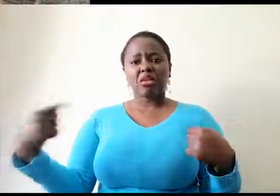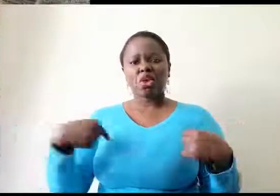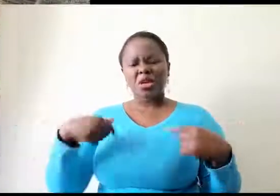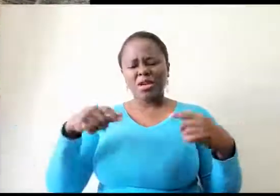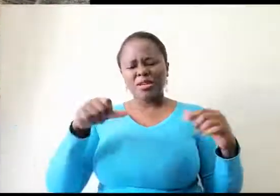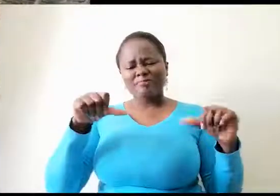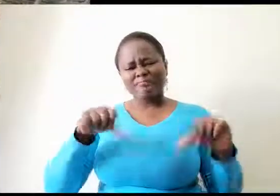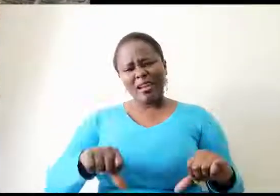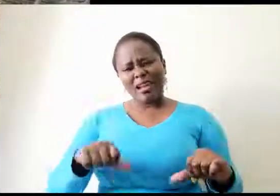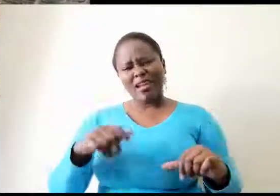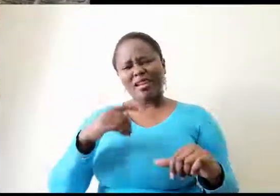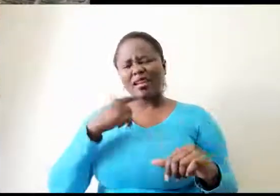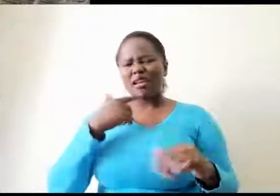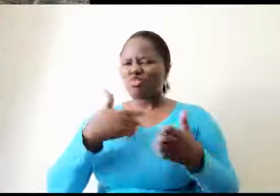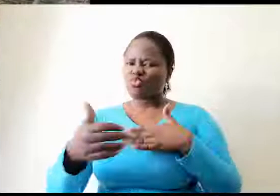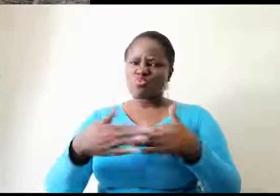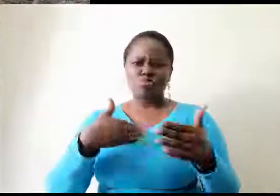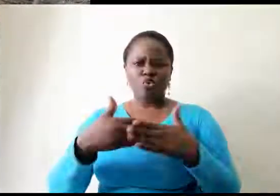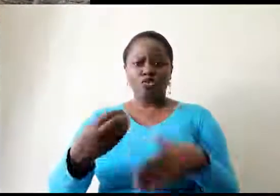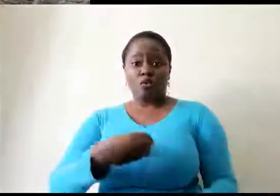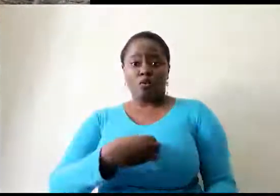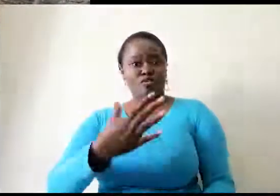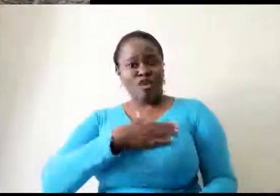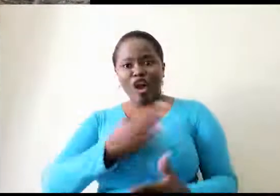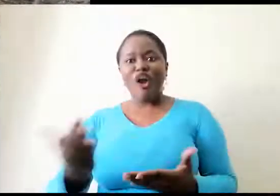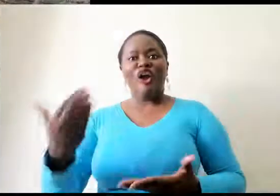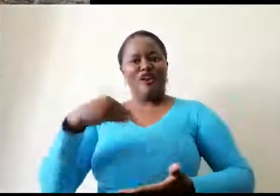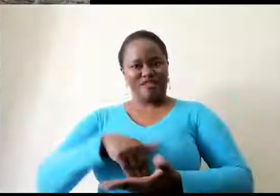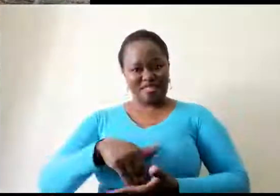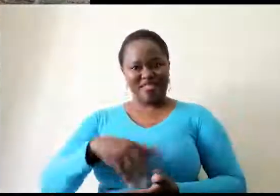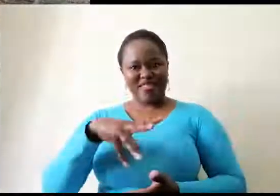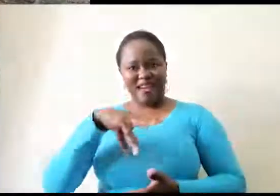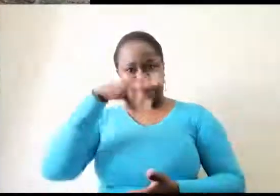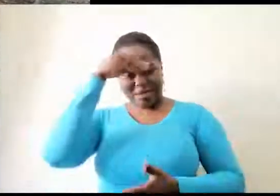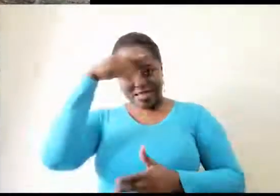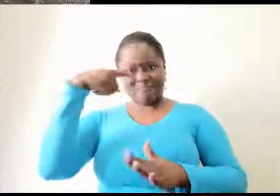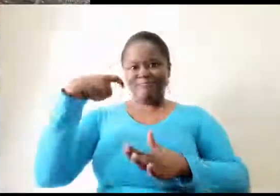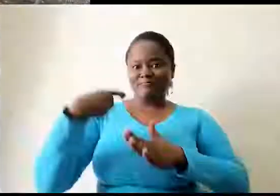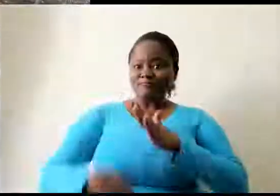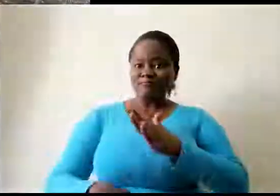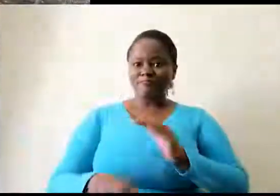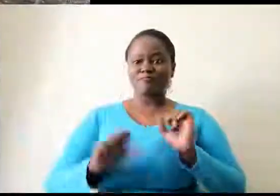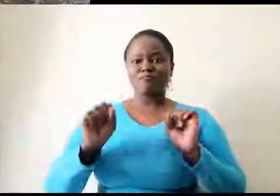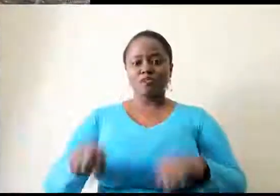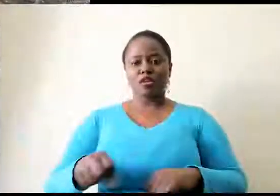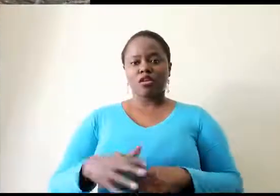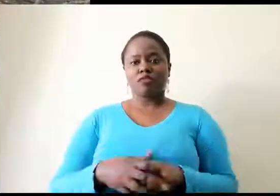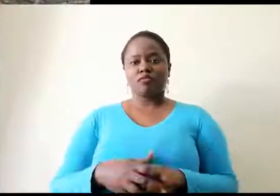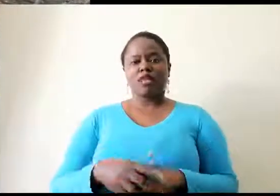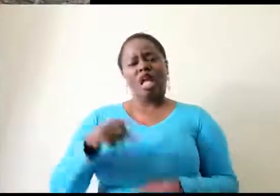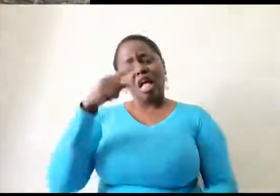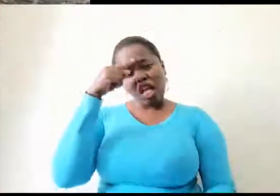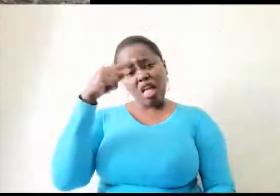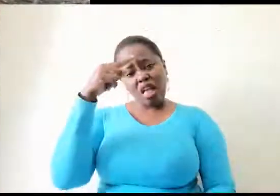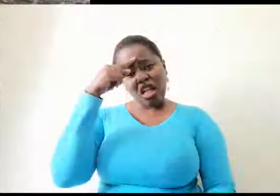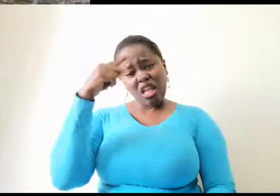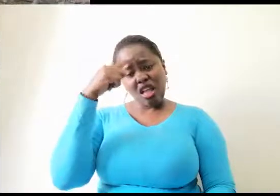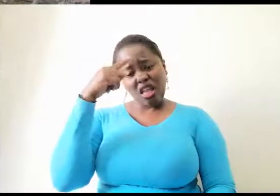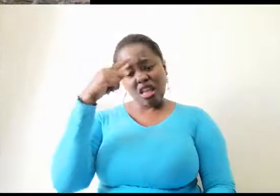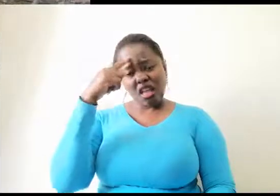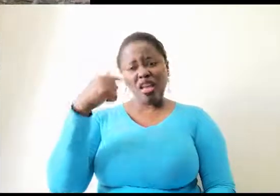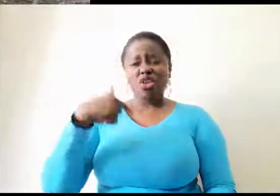algo no me sale bien, es simplemente una gran oportunidad, un gran momento de aprender algo bueno en la vida. No es para